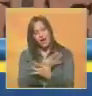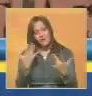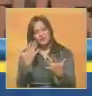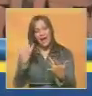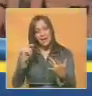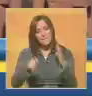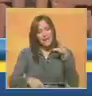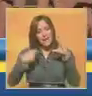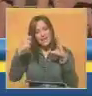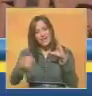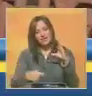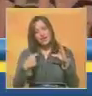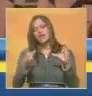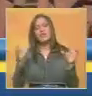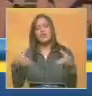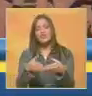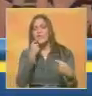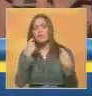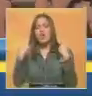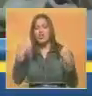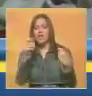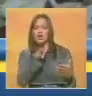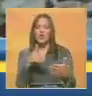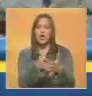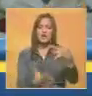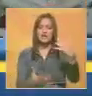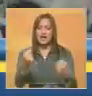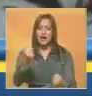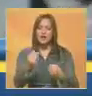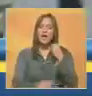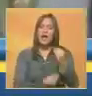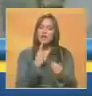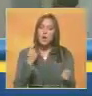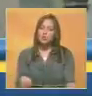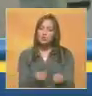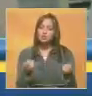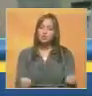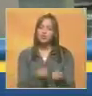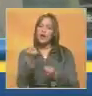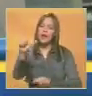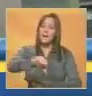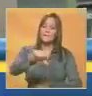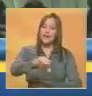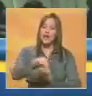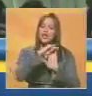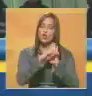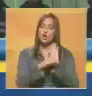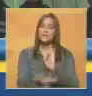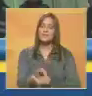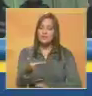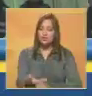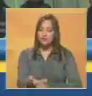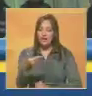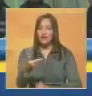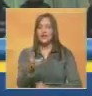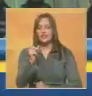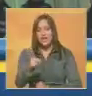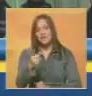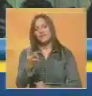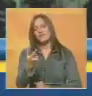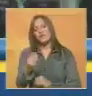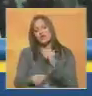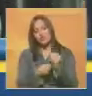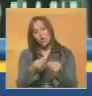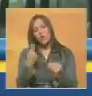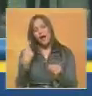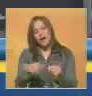se reunieron para protestar contra una empresa automovilística que realiza una campaña de desprestigio de las normativas necesarias para reducir las emisiones